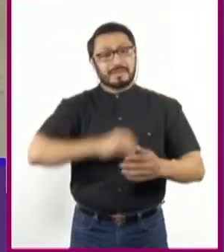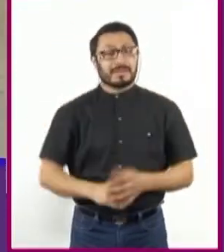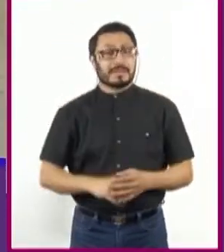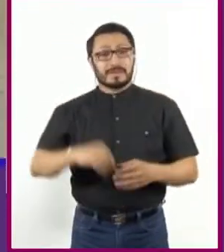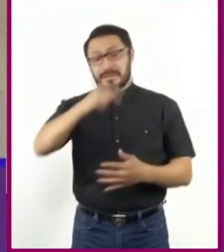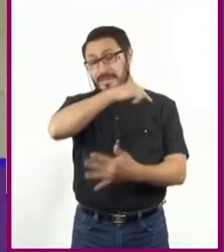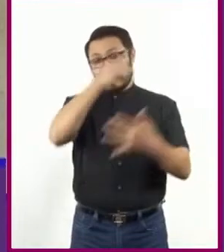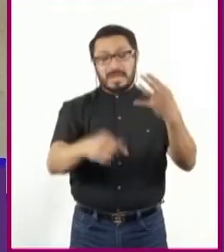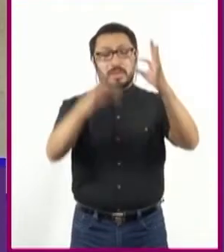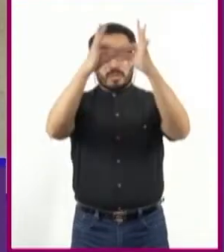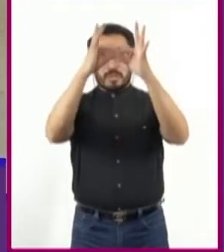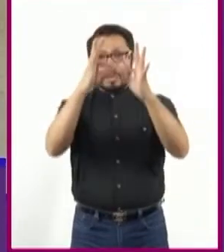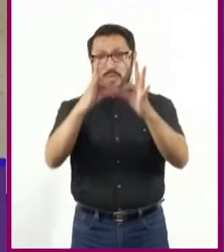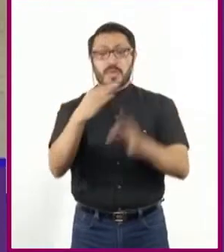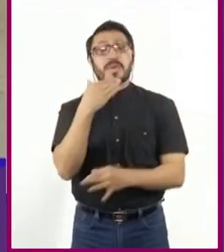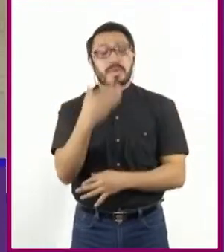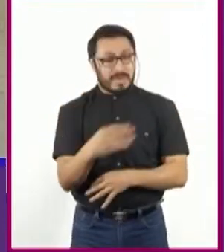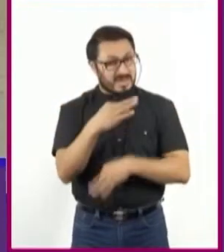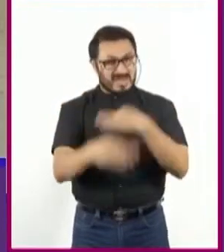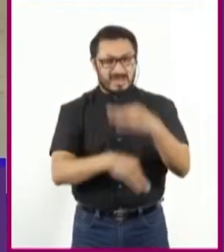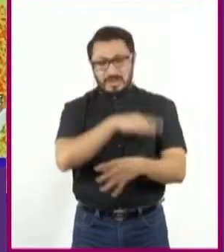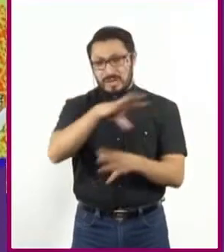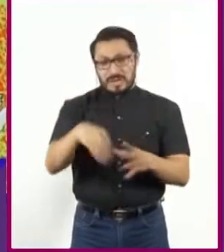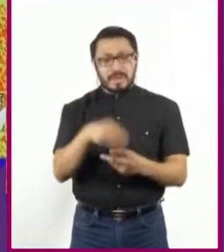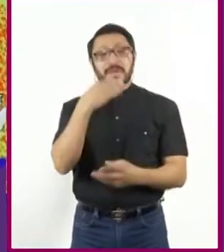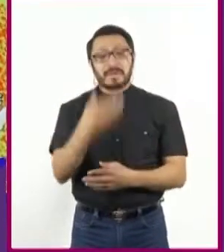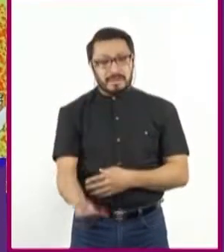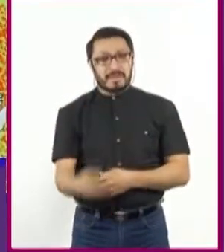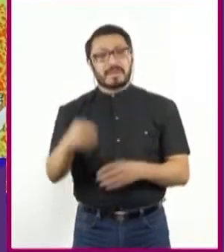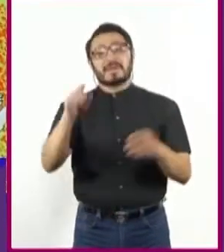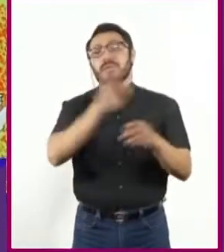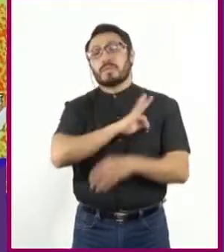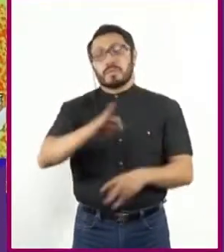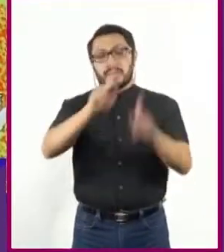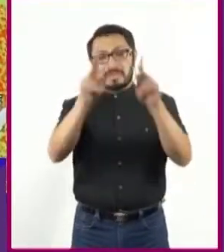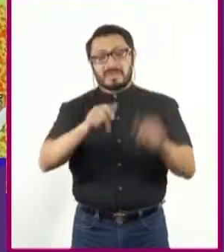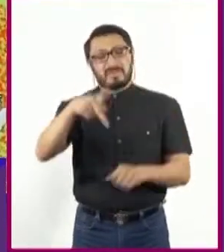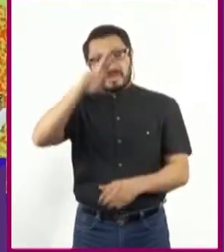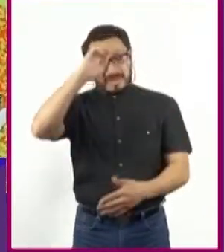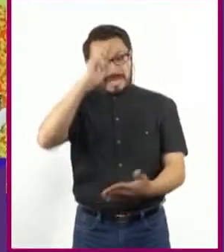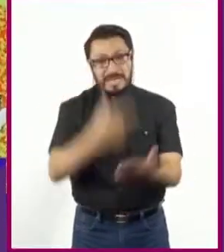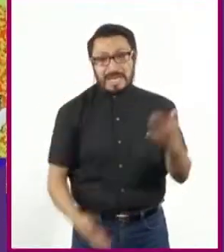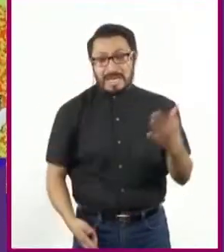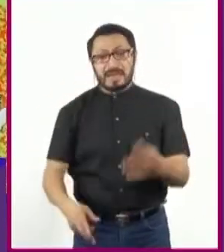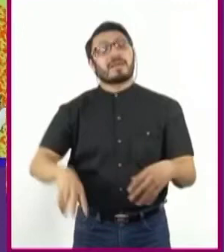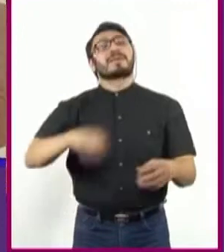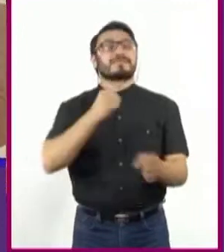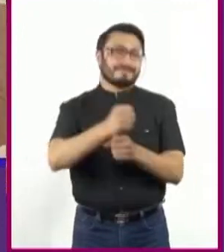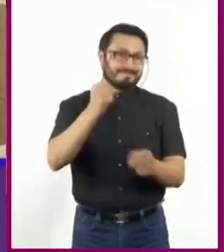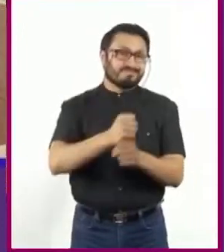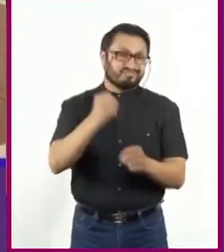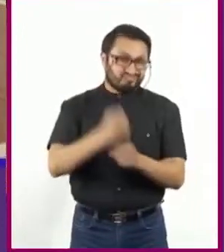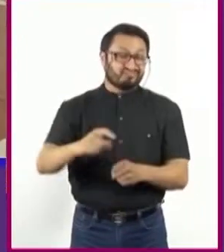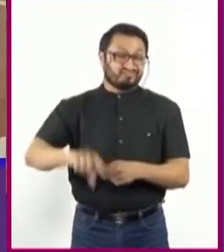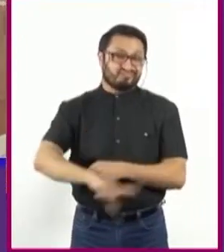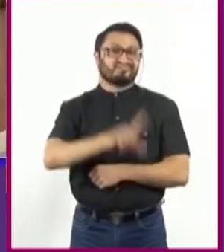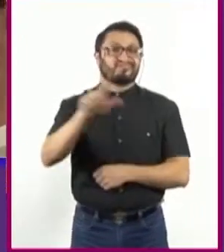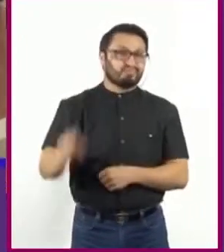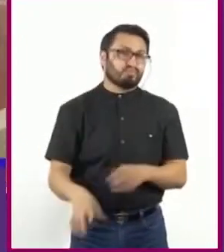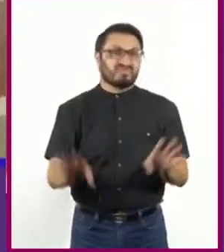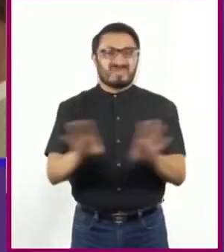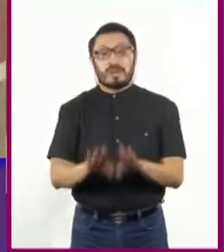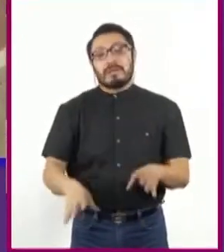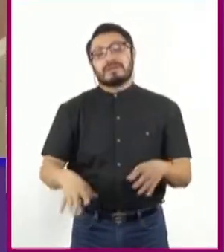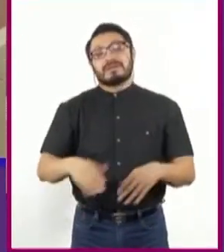cubren estas 5 necesidades, se puede definir la paz, pero si no se respetan, el resultado es la violencia y, en consecuencia, la